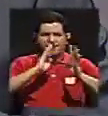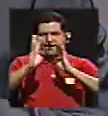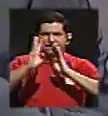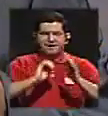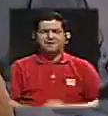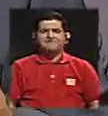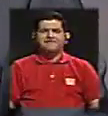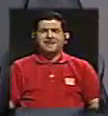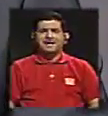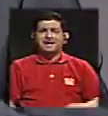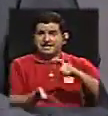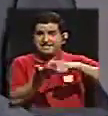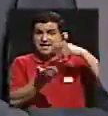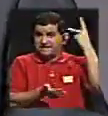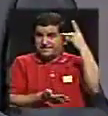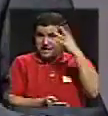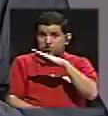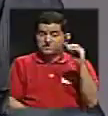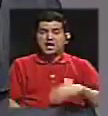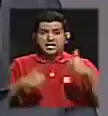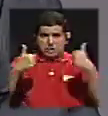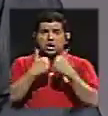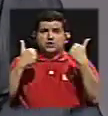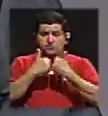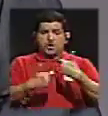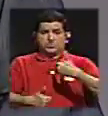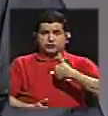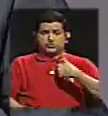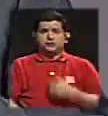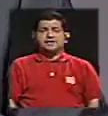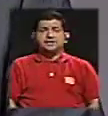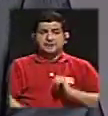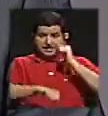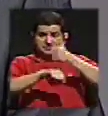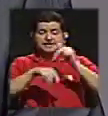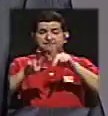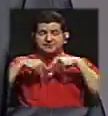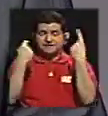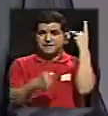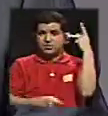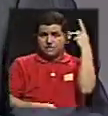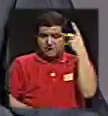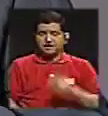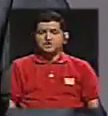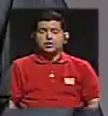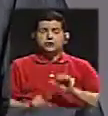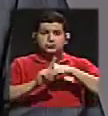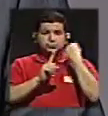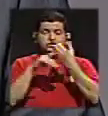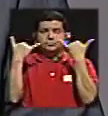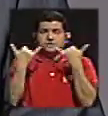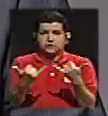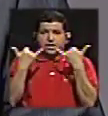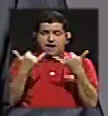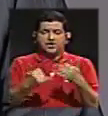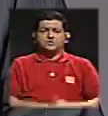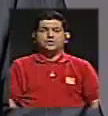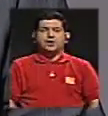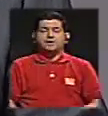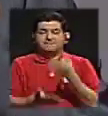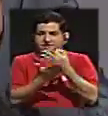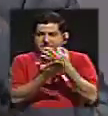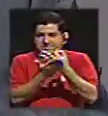acerca de la deuda política y los desafíos que le impone a los partidos políticos la situación que tienen en estos momentos para